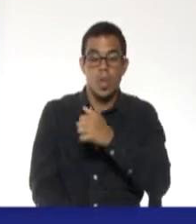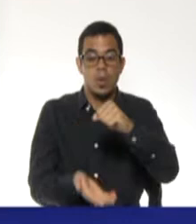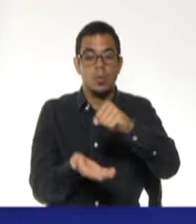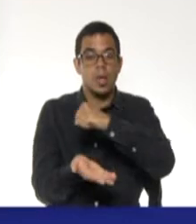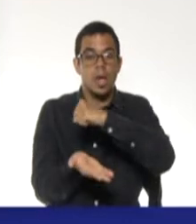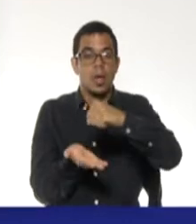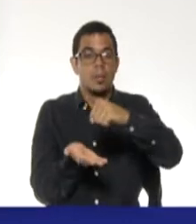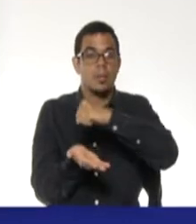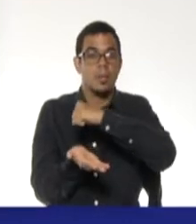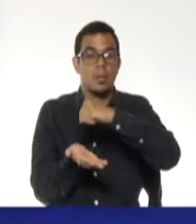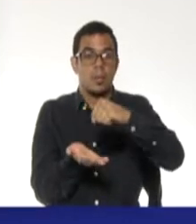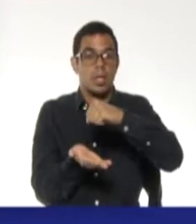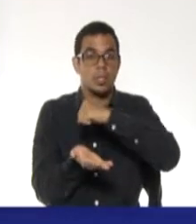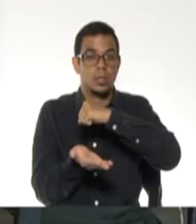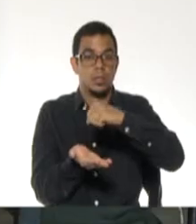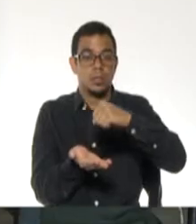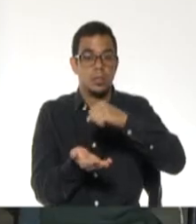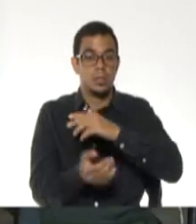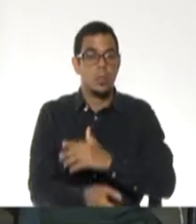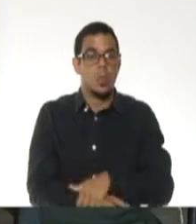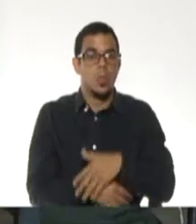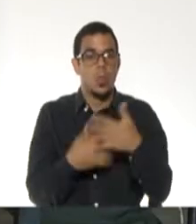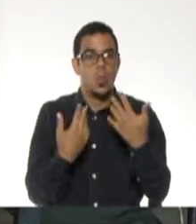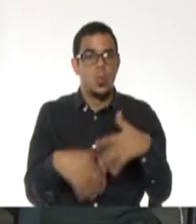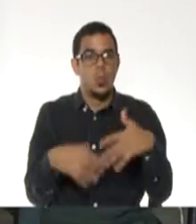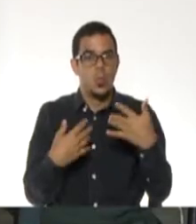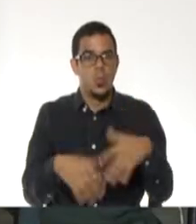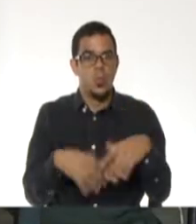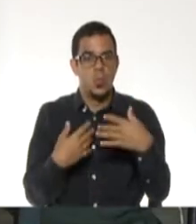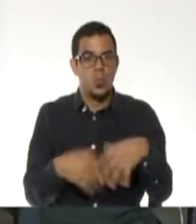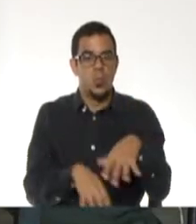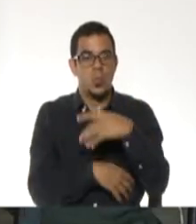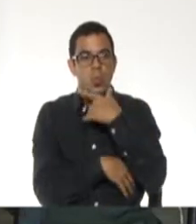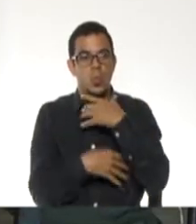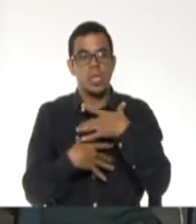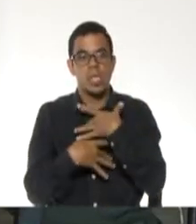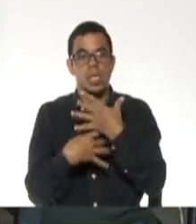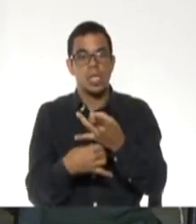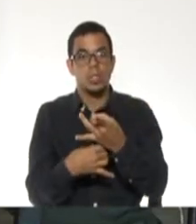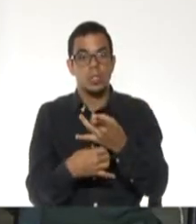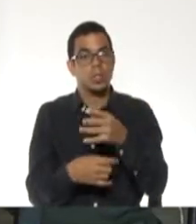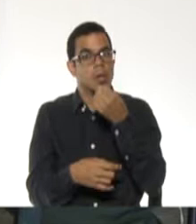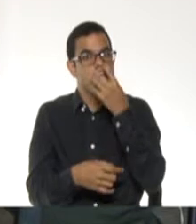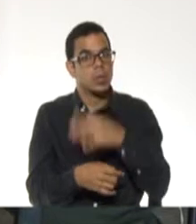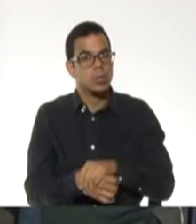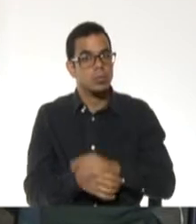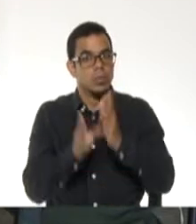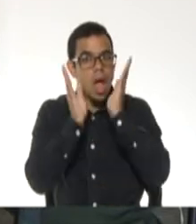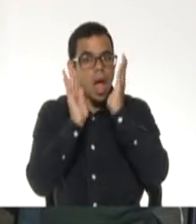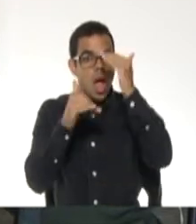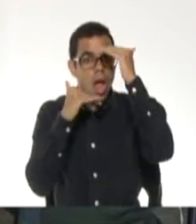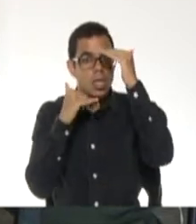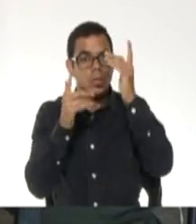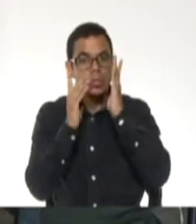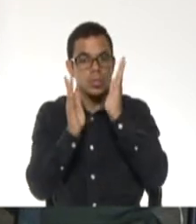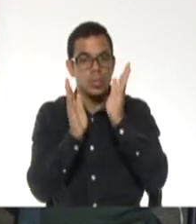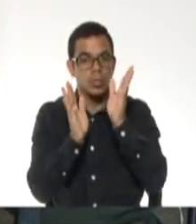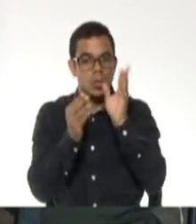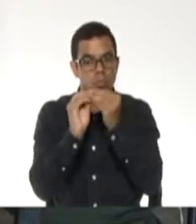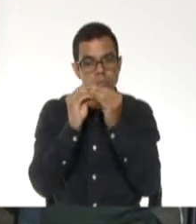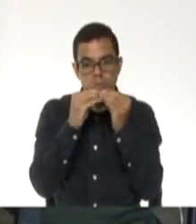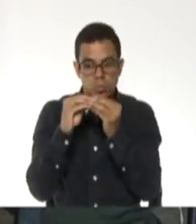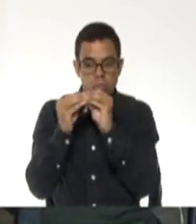plancha eléctrica. Oye, qué bueno, qué interesante para aquellos muchachos allá en casa. Atentos, atentas. Y bueno, si tienen